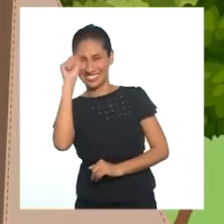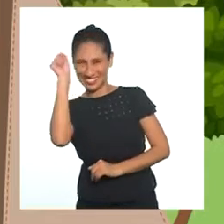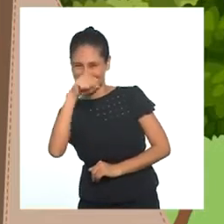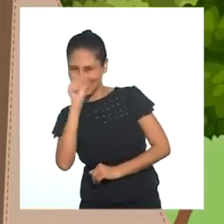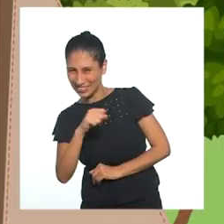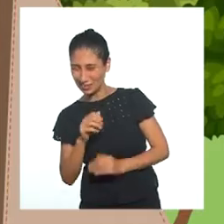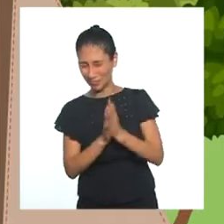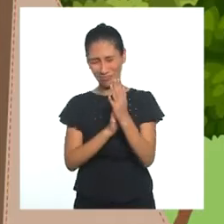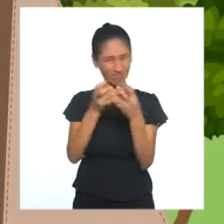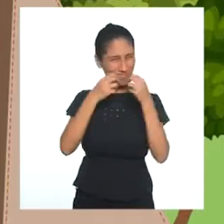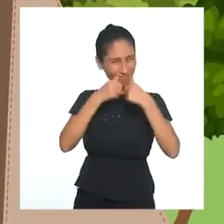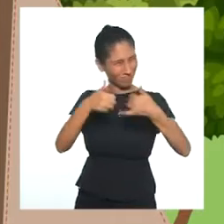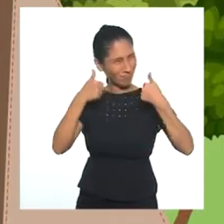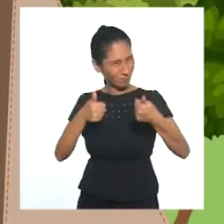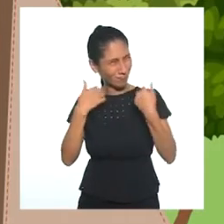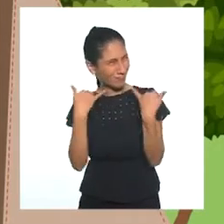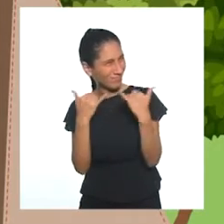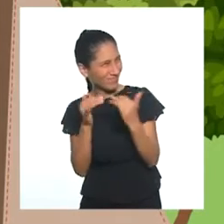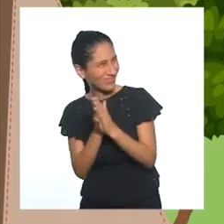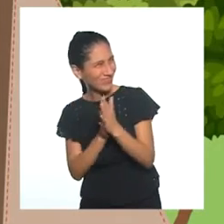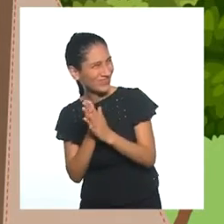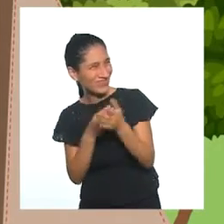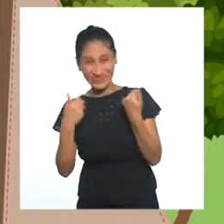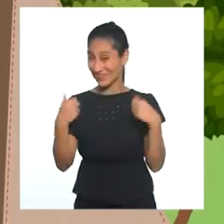¡Claro! ¡Si es el mejor juego del mundo!